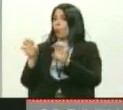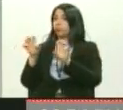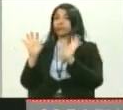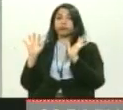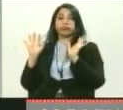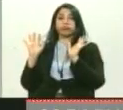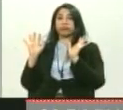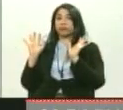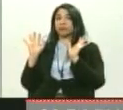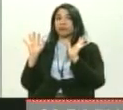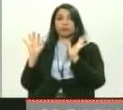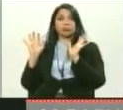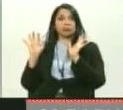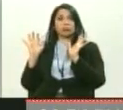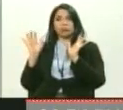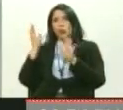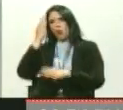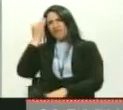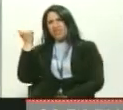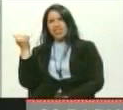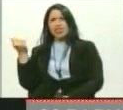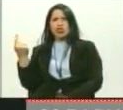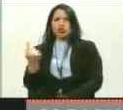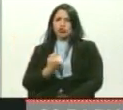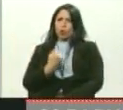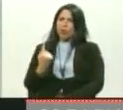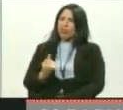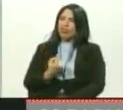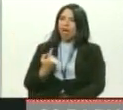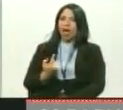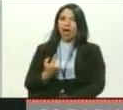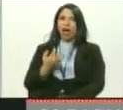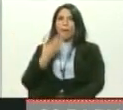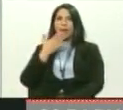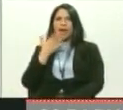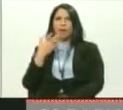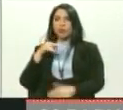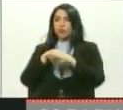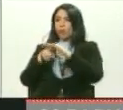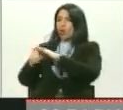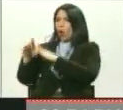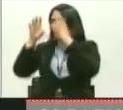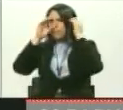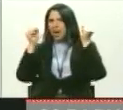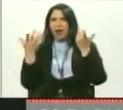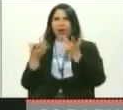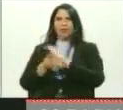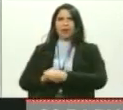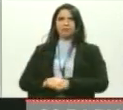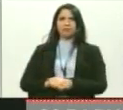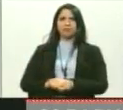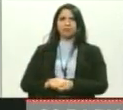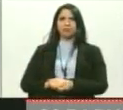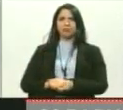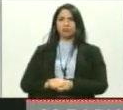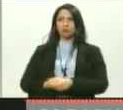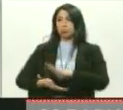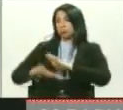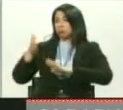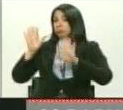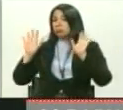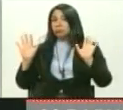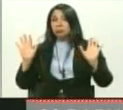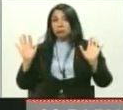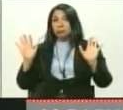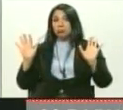están secos. En el olvido, en la soledad, los que se metieron en bajada, seco. Los que se fueron